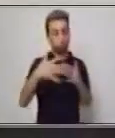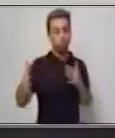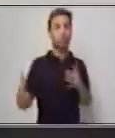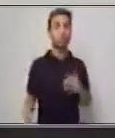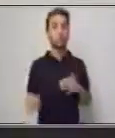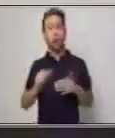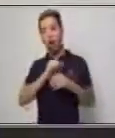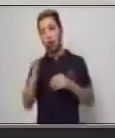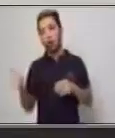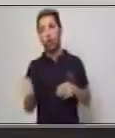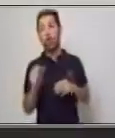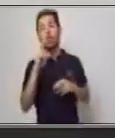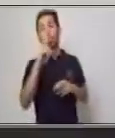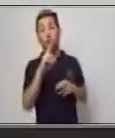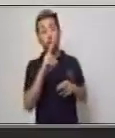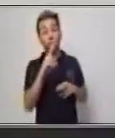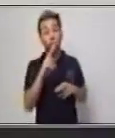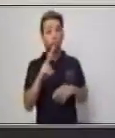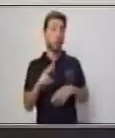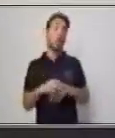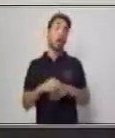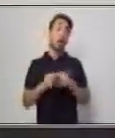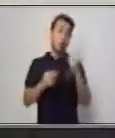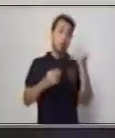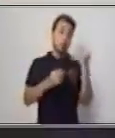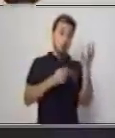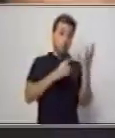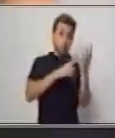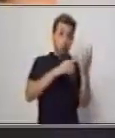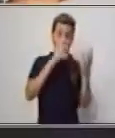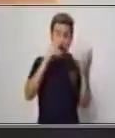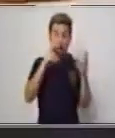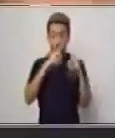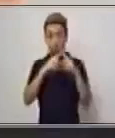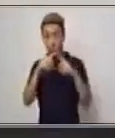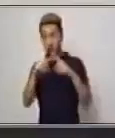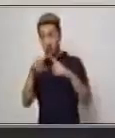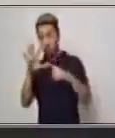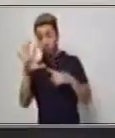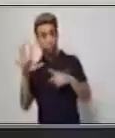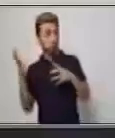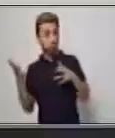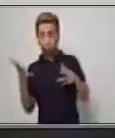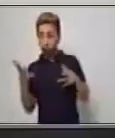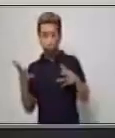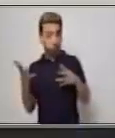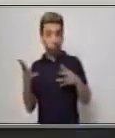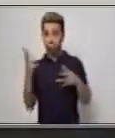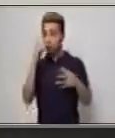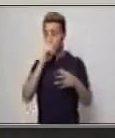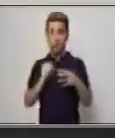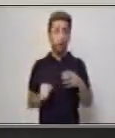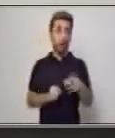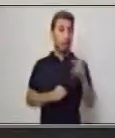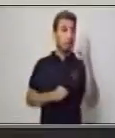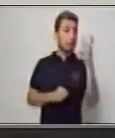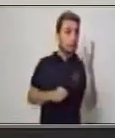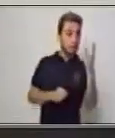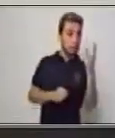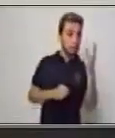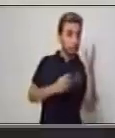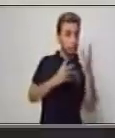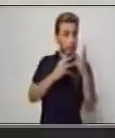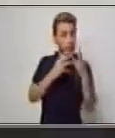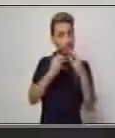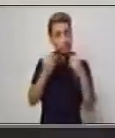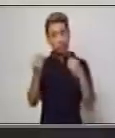el 2. ¿Habrá un número multiplicado por 2 que me dé 5? Imposible, no lo hay. No hay un múltiplo. ¿El 3?